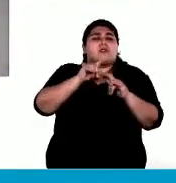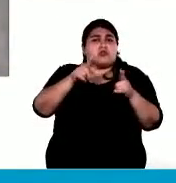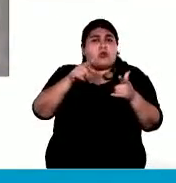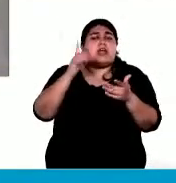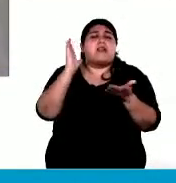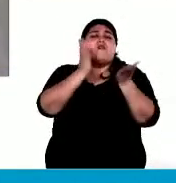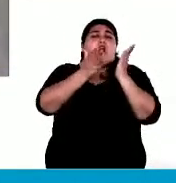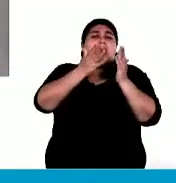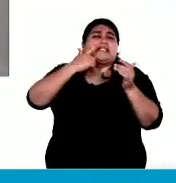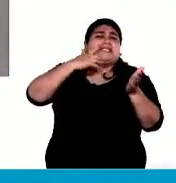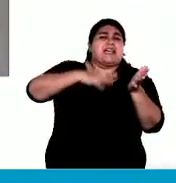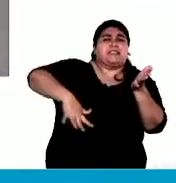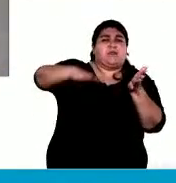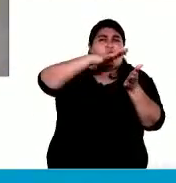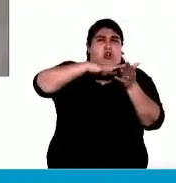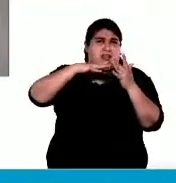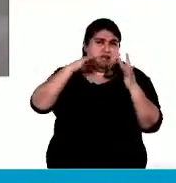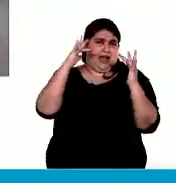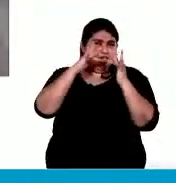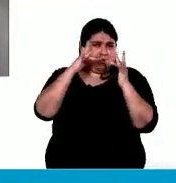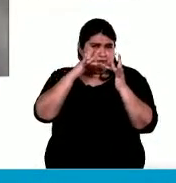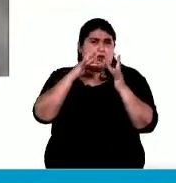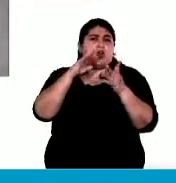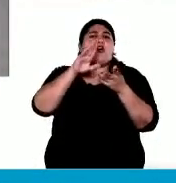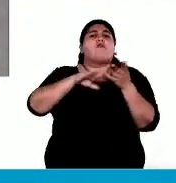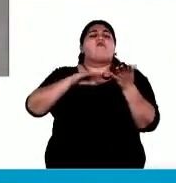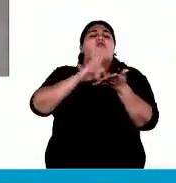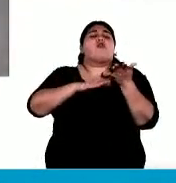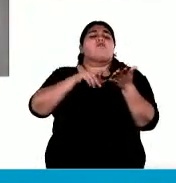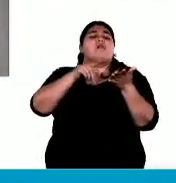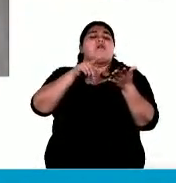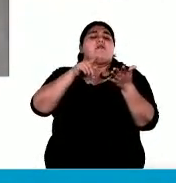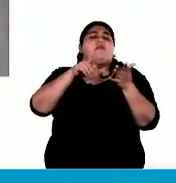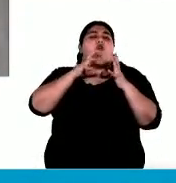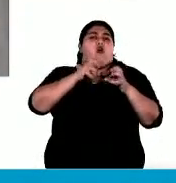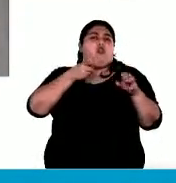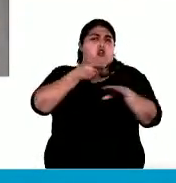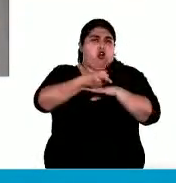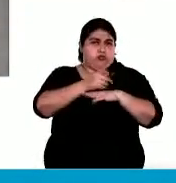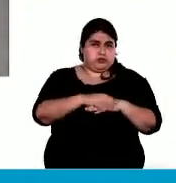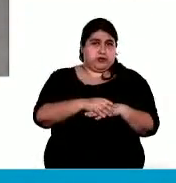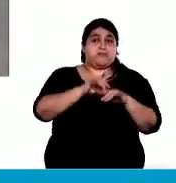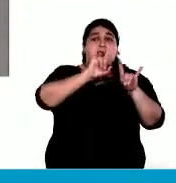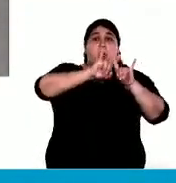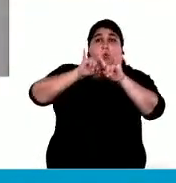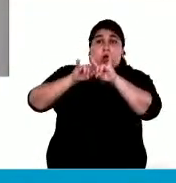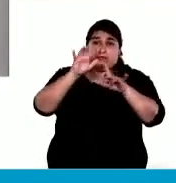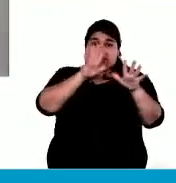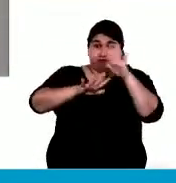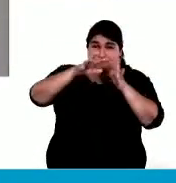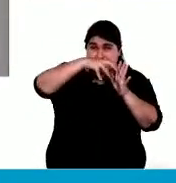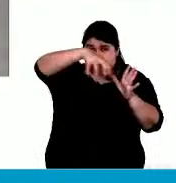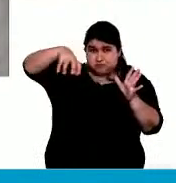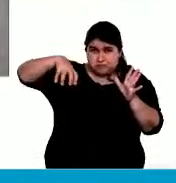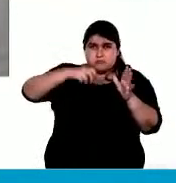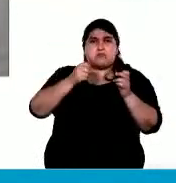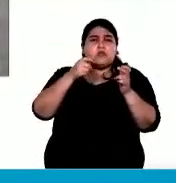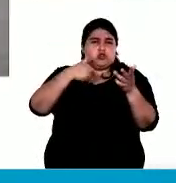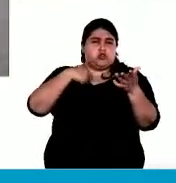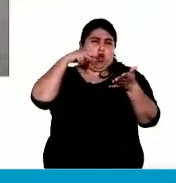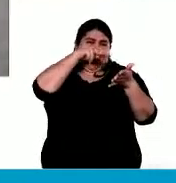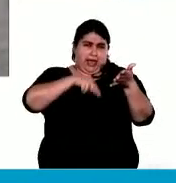Medios y Plataformas Digitales, NODIO, que tal como leemos en la página web del organismo, dice, lo voy a leer